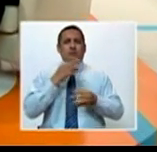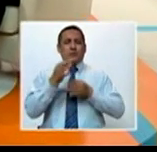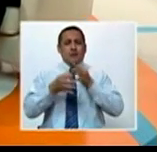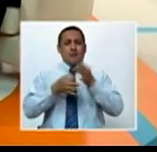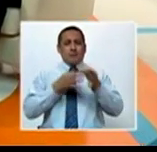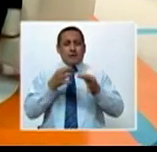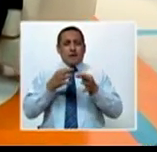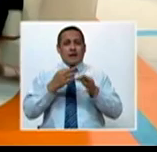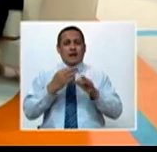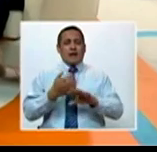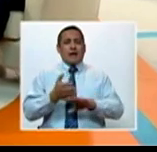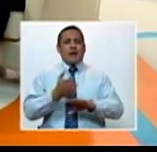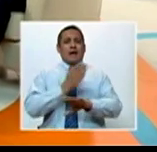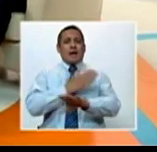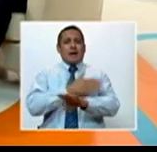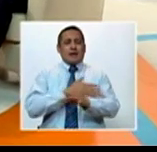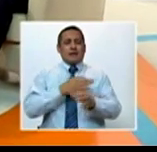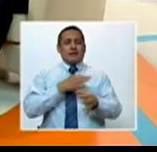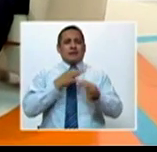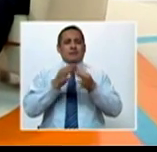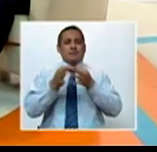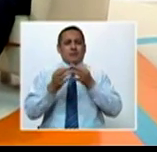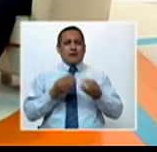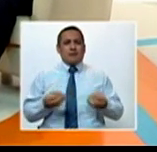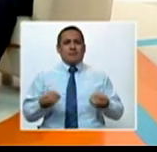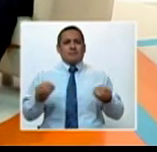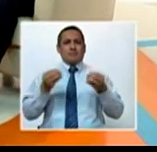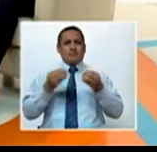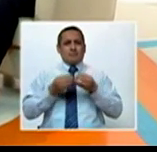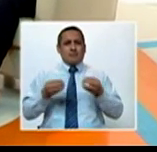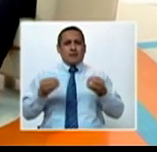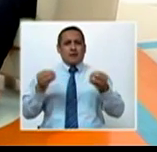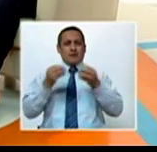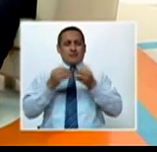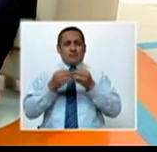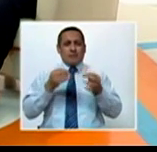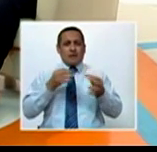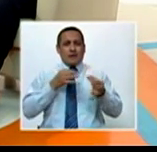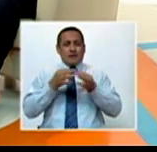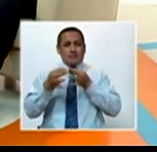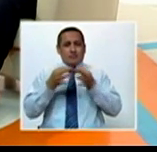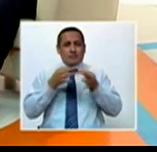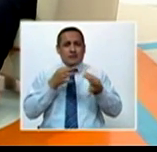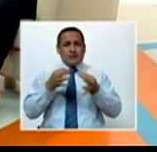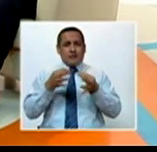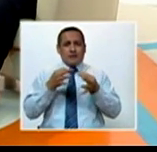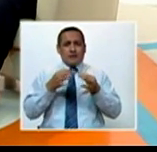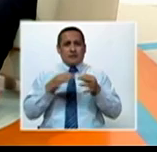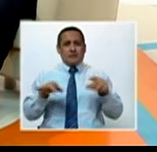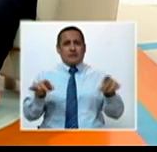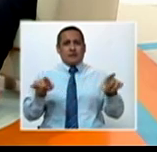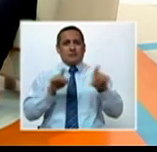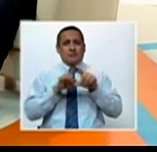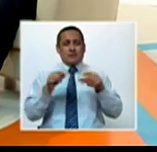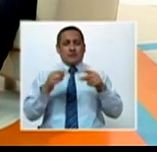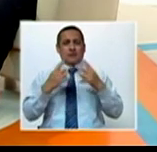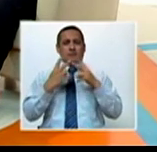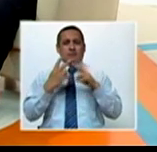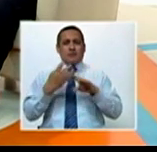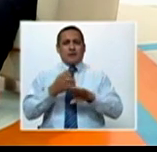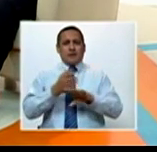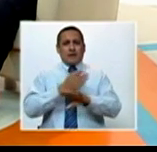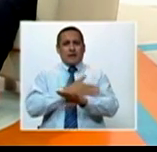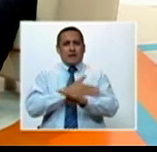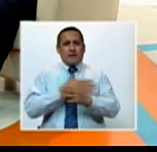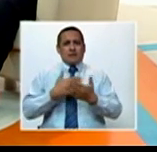este caso, lo he dicho en anteriores casos donde en realidad